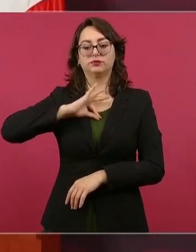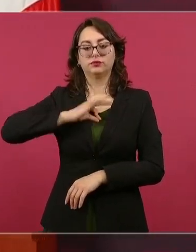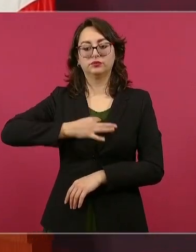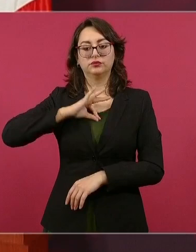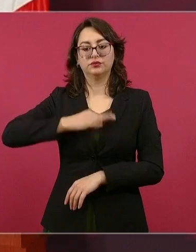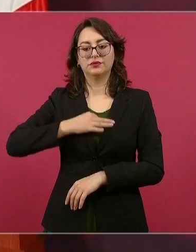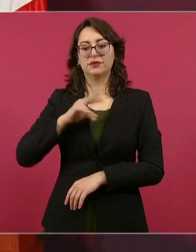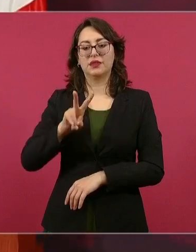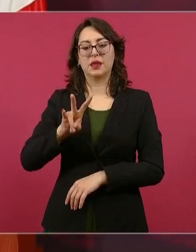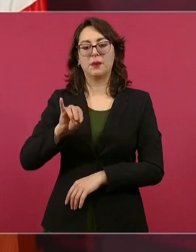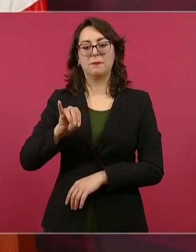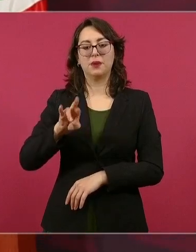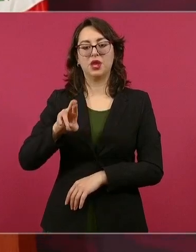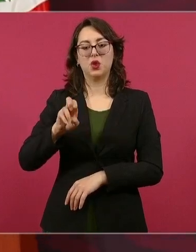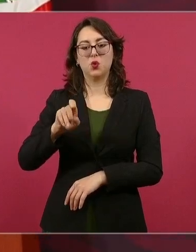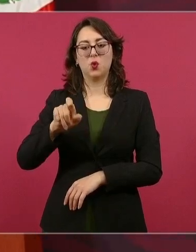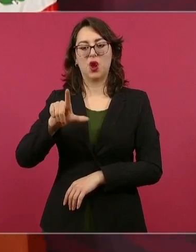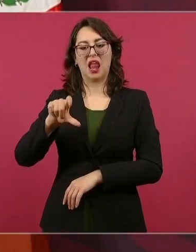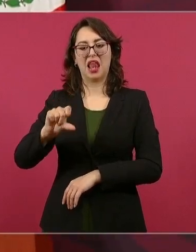curanderos